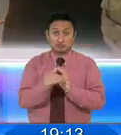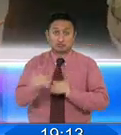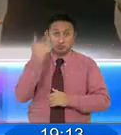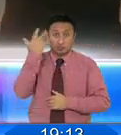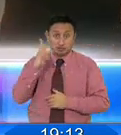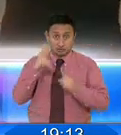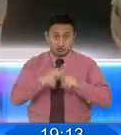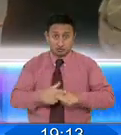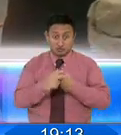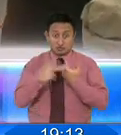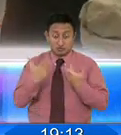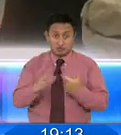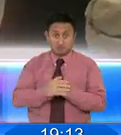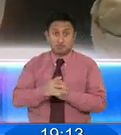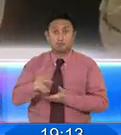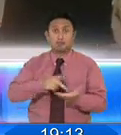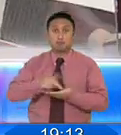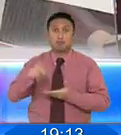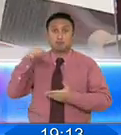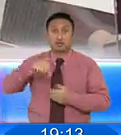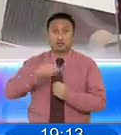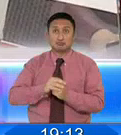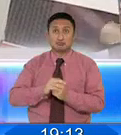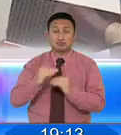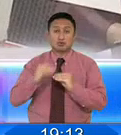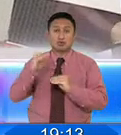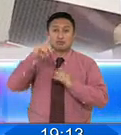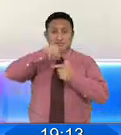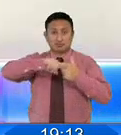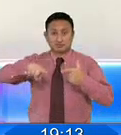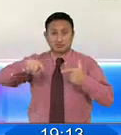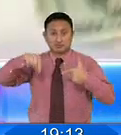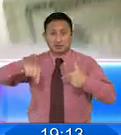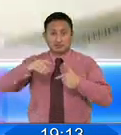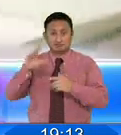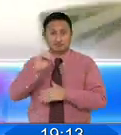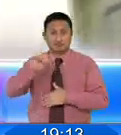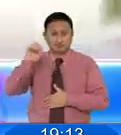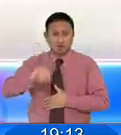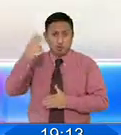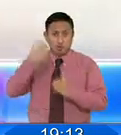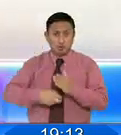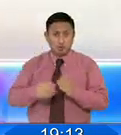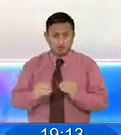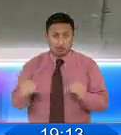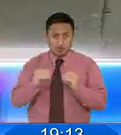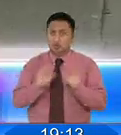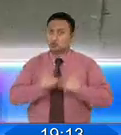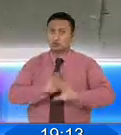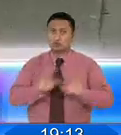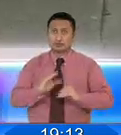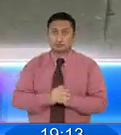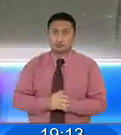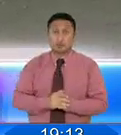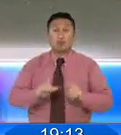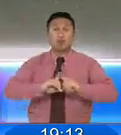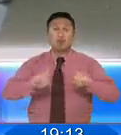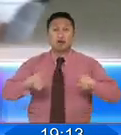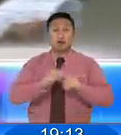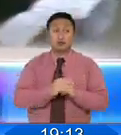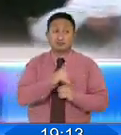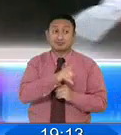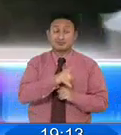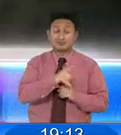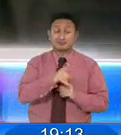los cobros pendientes que podrían ser acumulados y divididos en cuotas sin intereses, multas o recargos. Eso sí, las tarifas de estos servicios